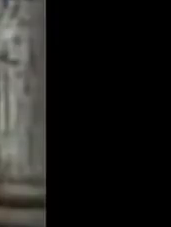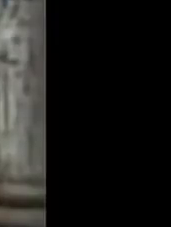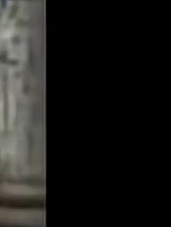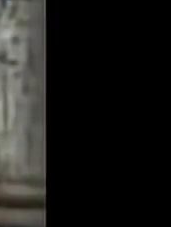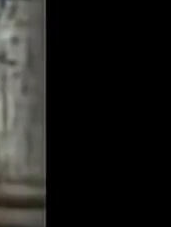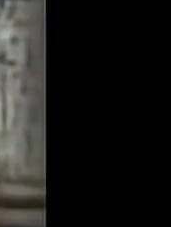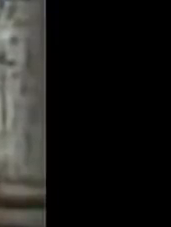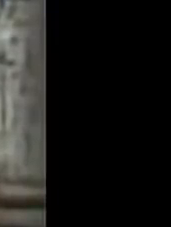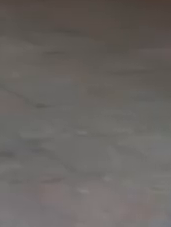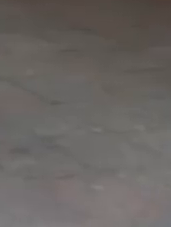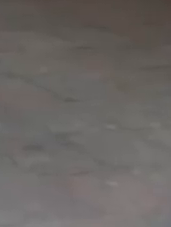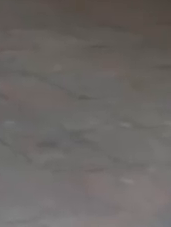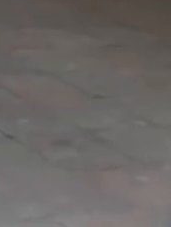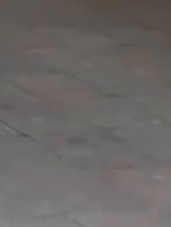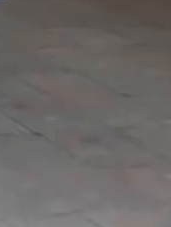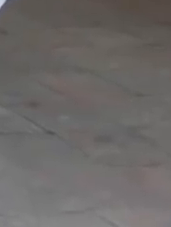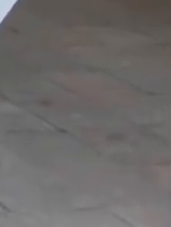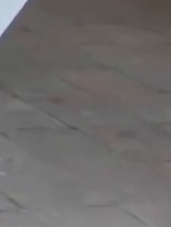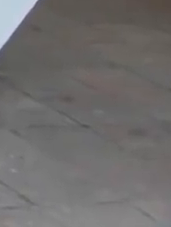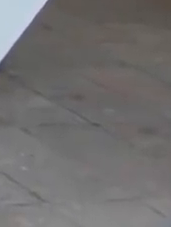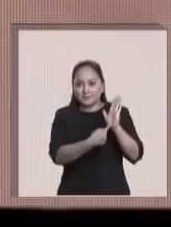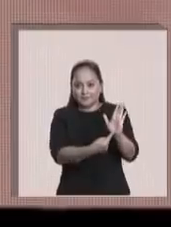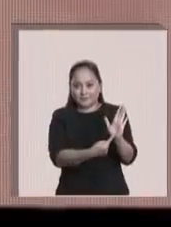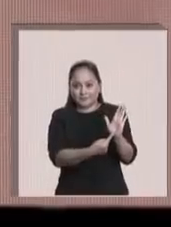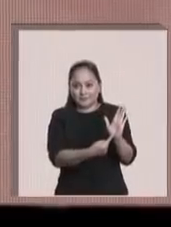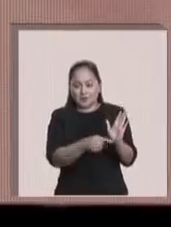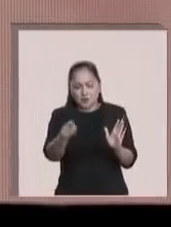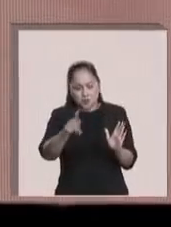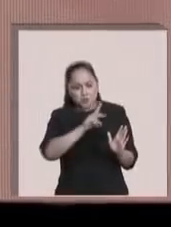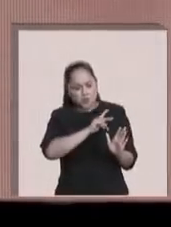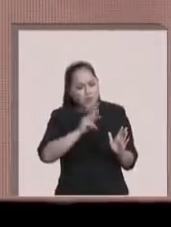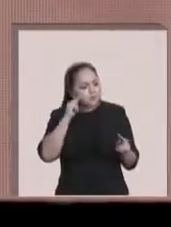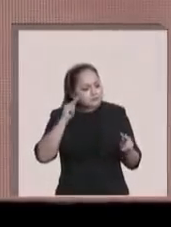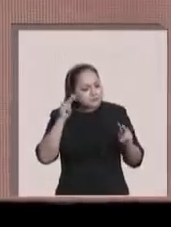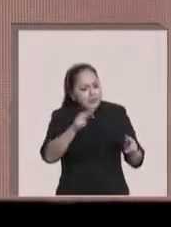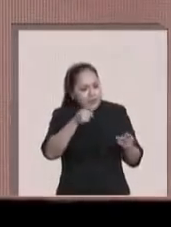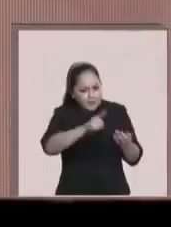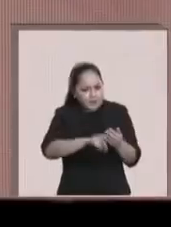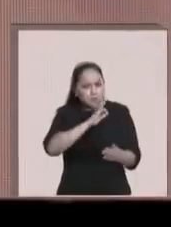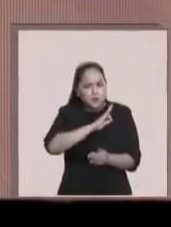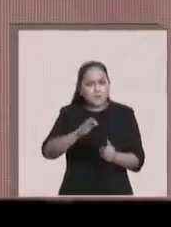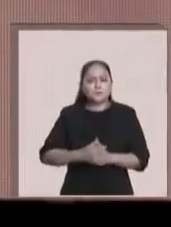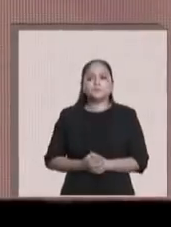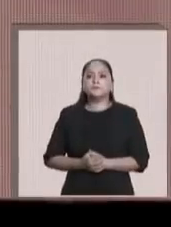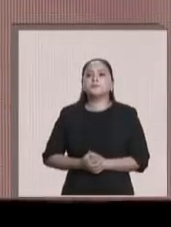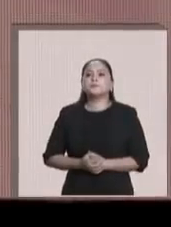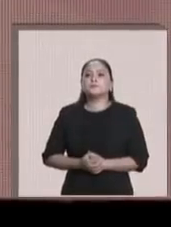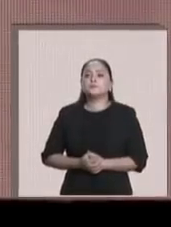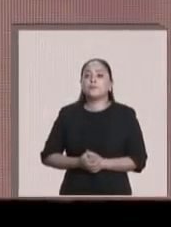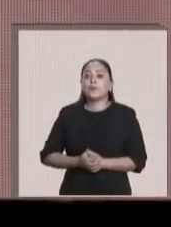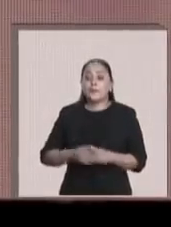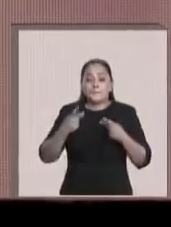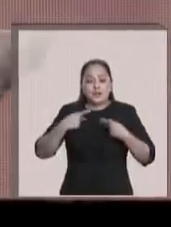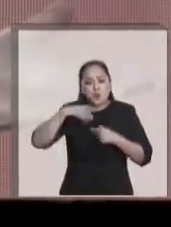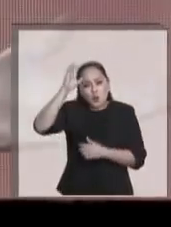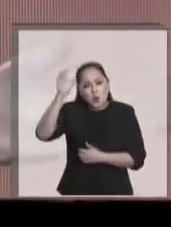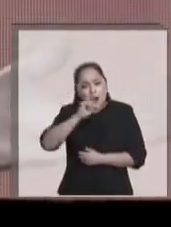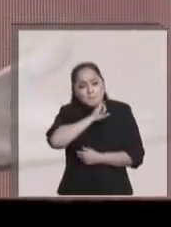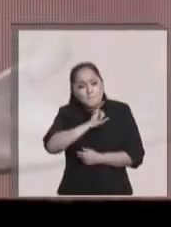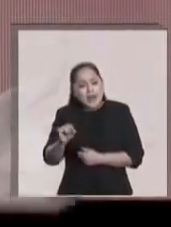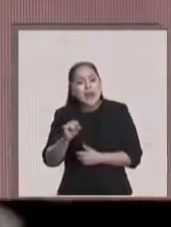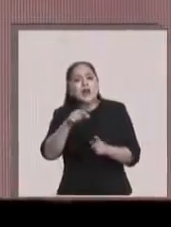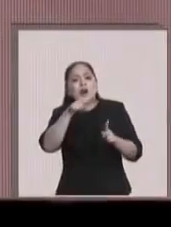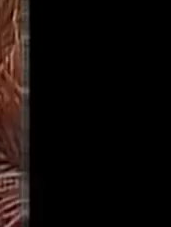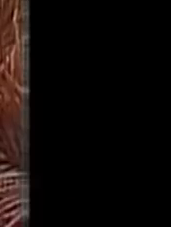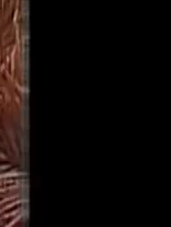¿Álbum? Tampoco. Ya en el debate... Amnistía, perdonar a los criminales, sí o no, responde